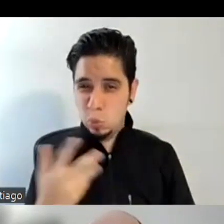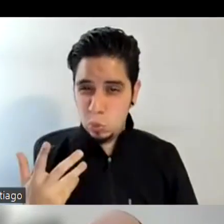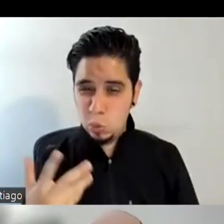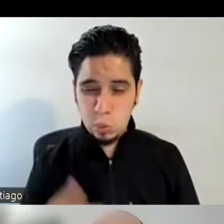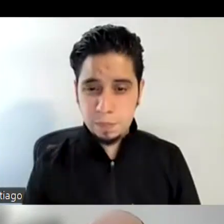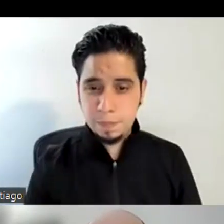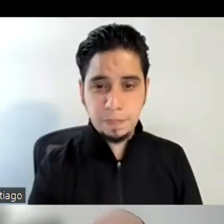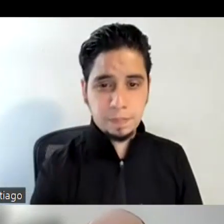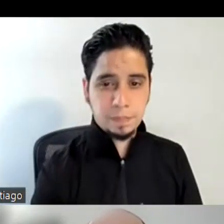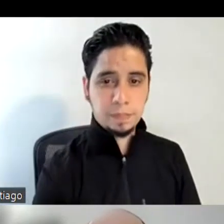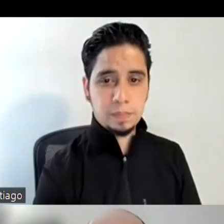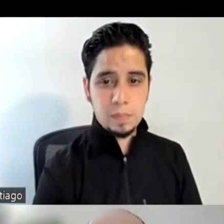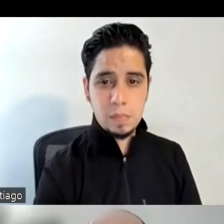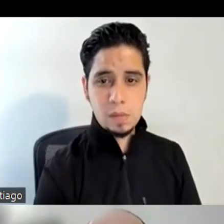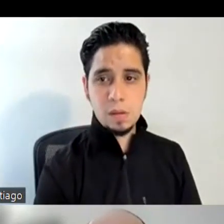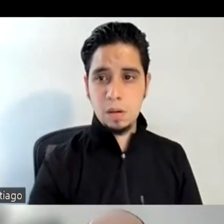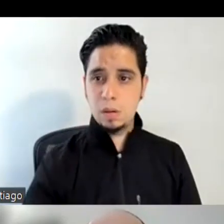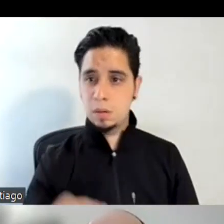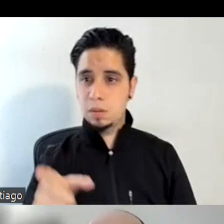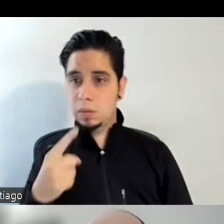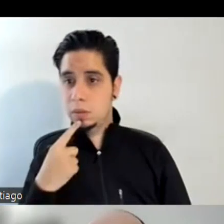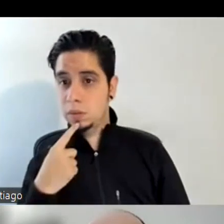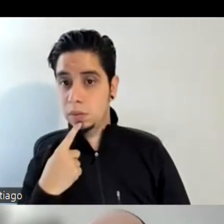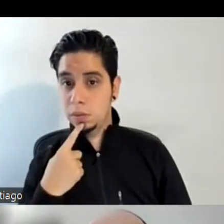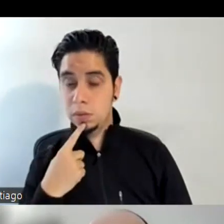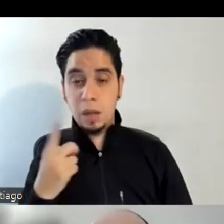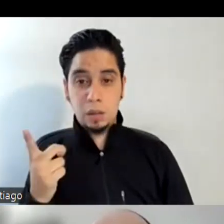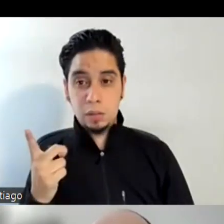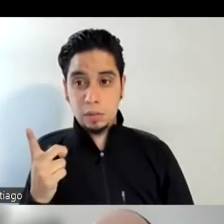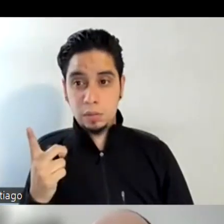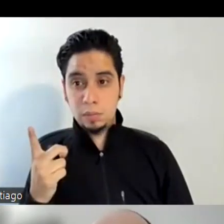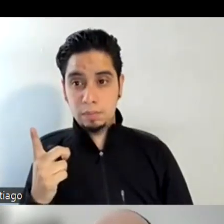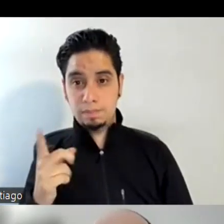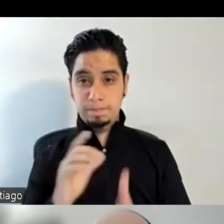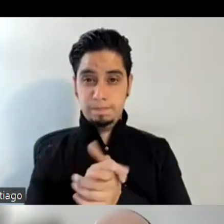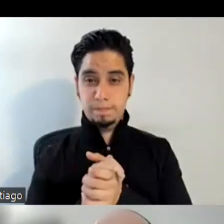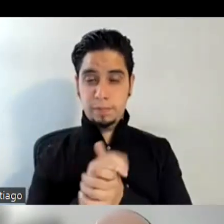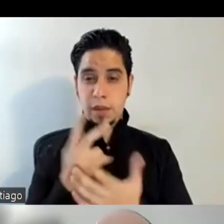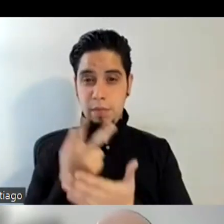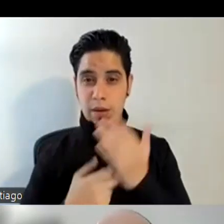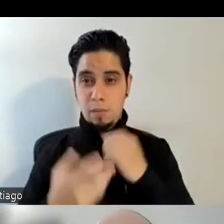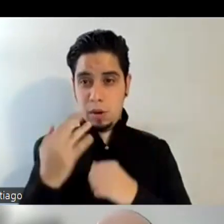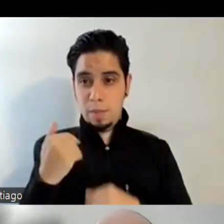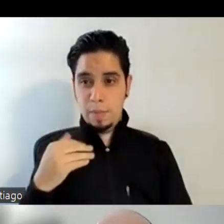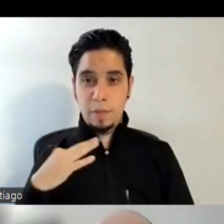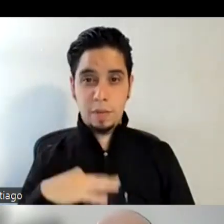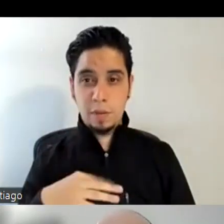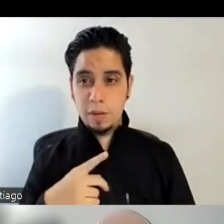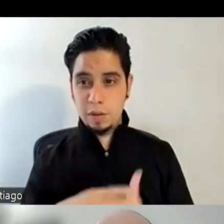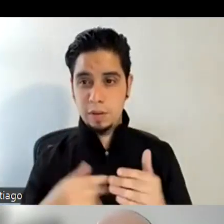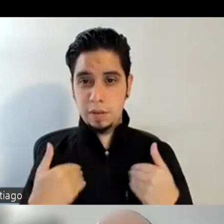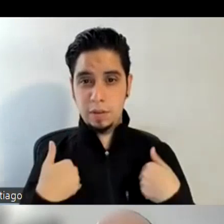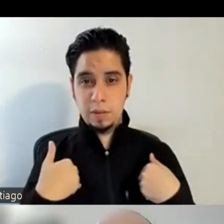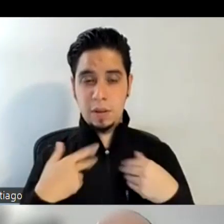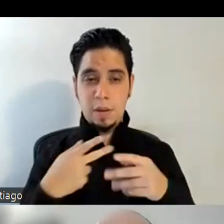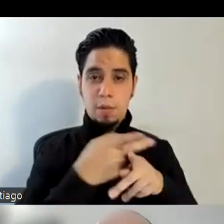me imagino que tú también, perdóname, José, tú querías decir algo. Felicitándola a ambas, porque la ventaja que tienen como